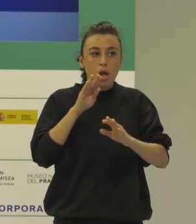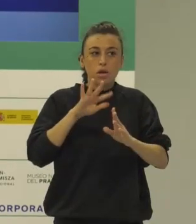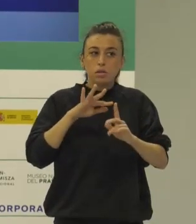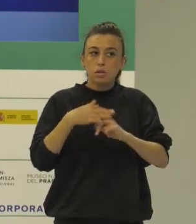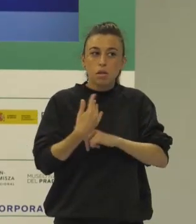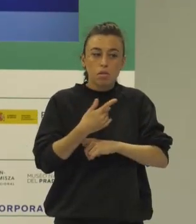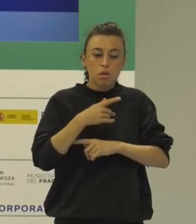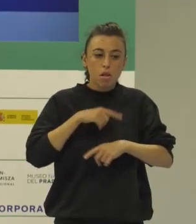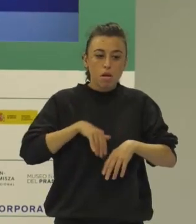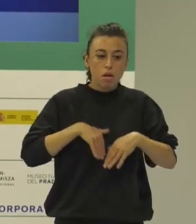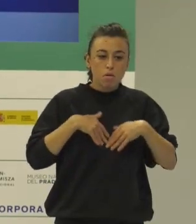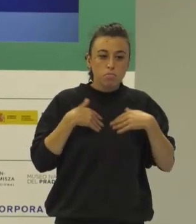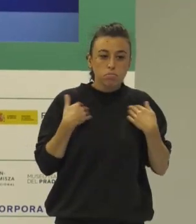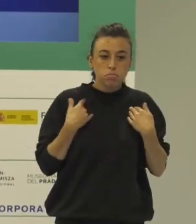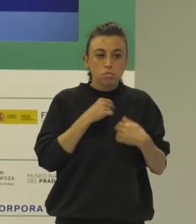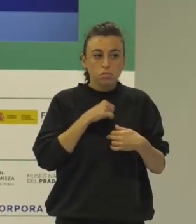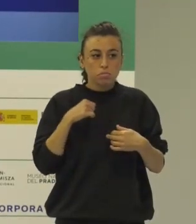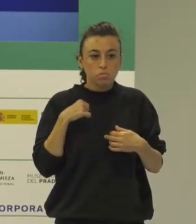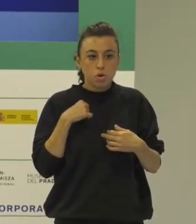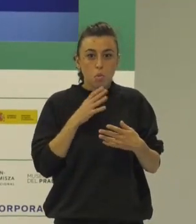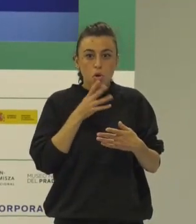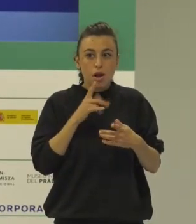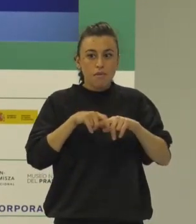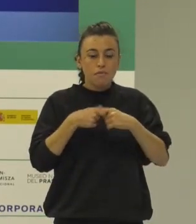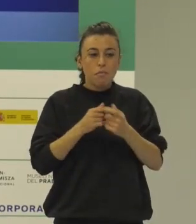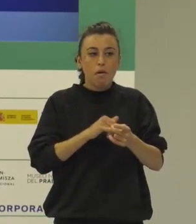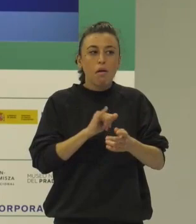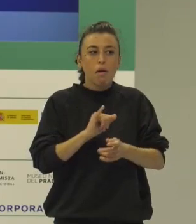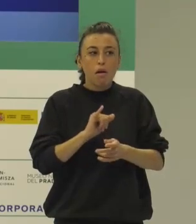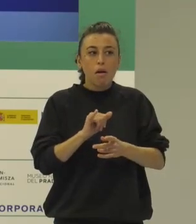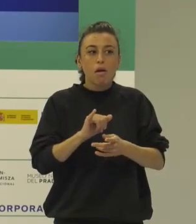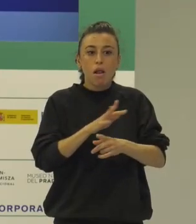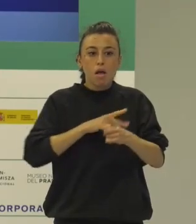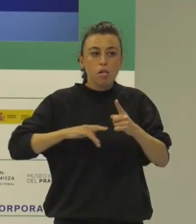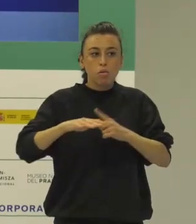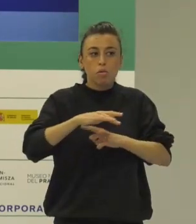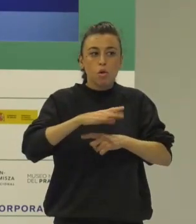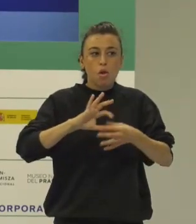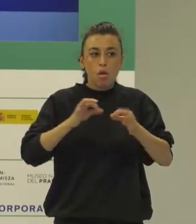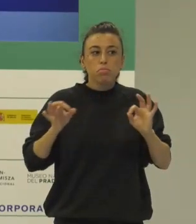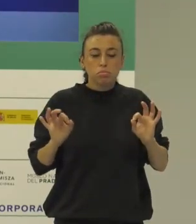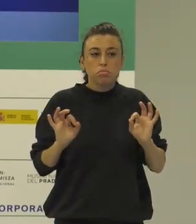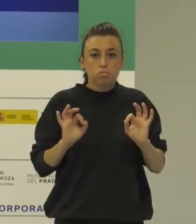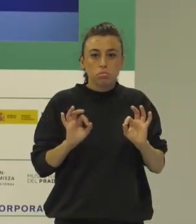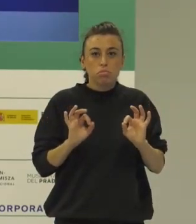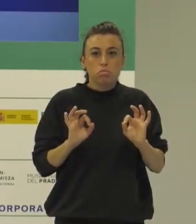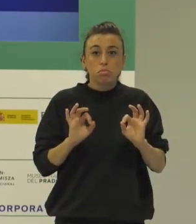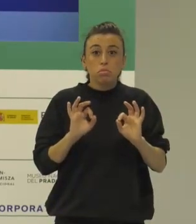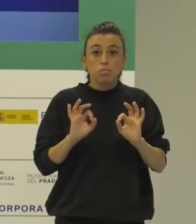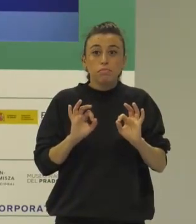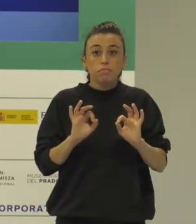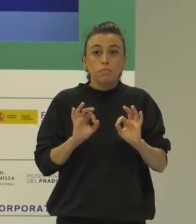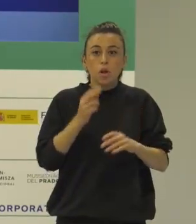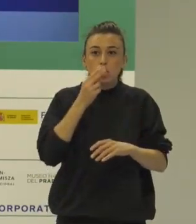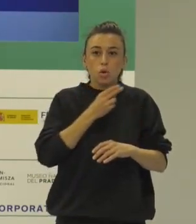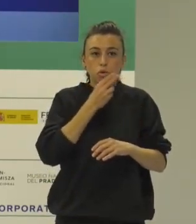bastante complejas también cuando tenemos familias y todo nuestro entorno de amistades, pero el compromiso, especialmente en un